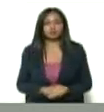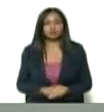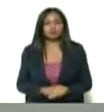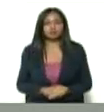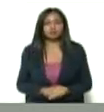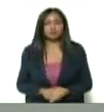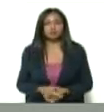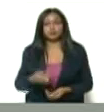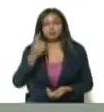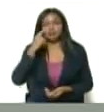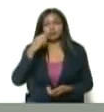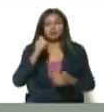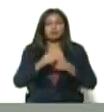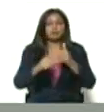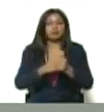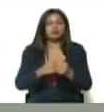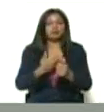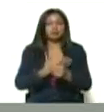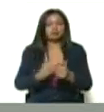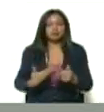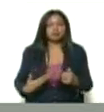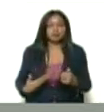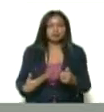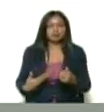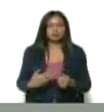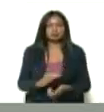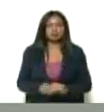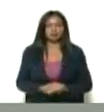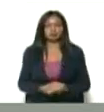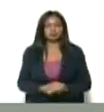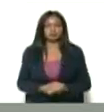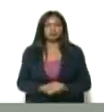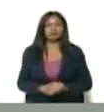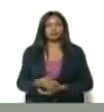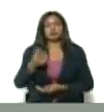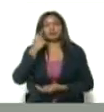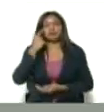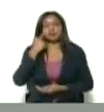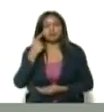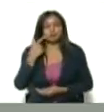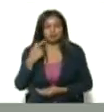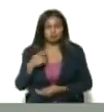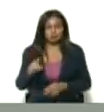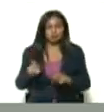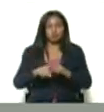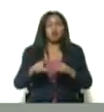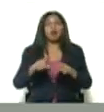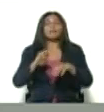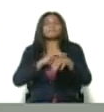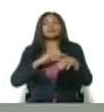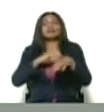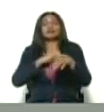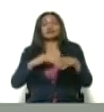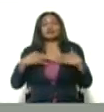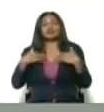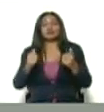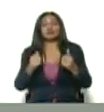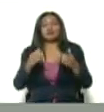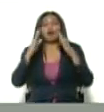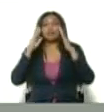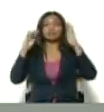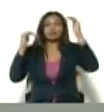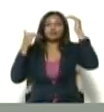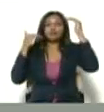Oído, vicepresidente ejecutivo. Oído, Carlos Alvarado. Oído,